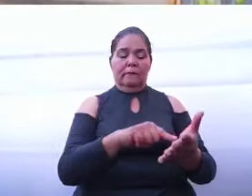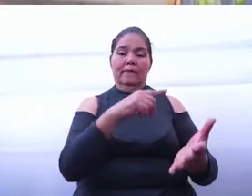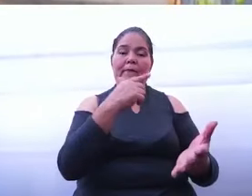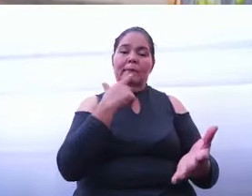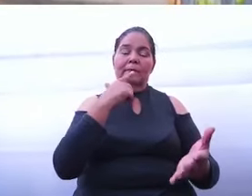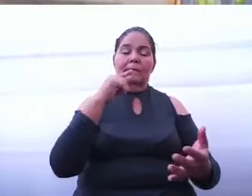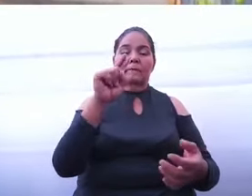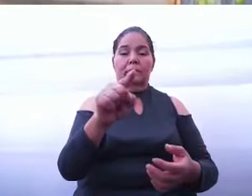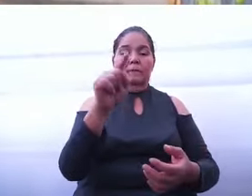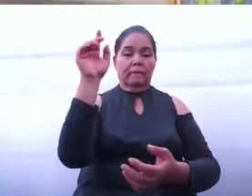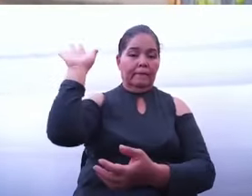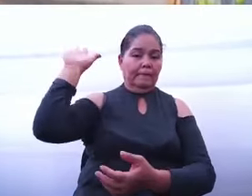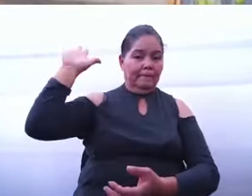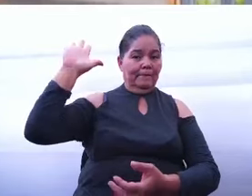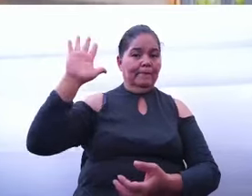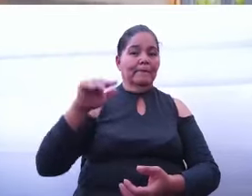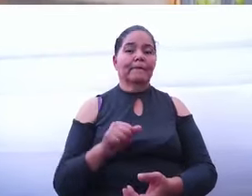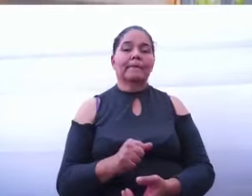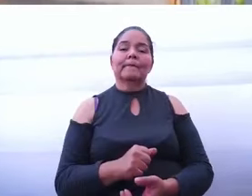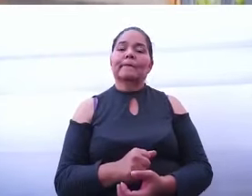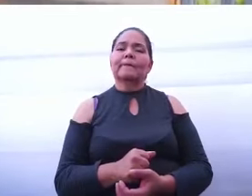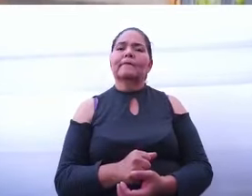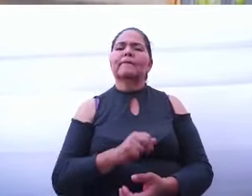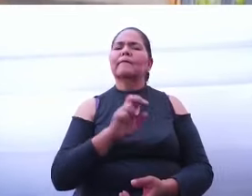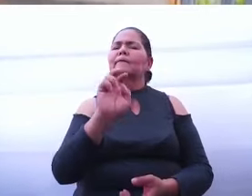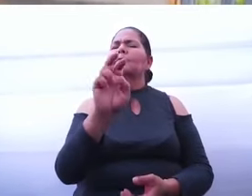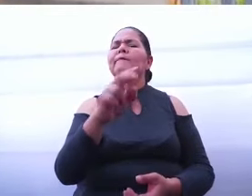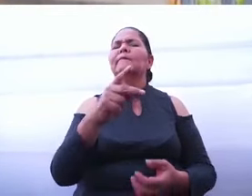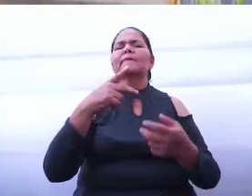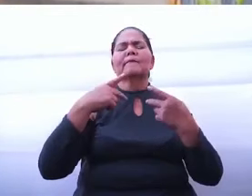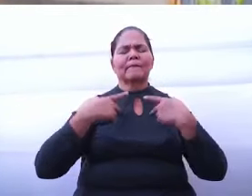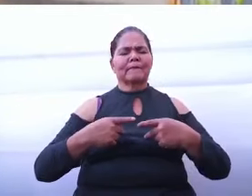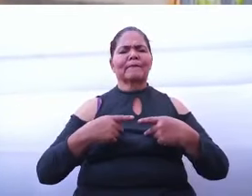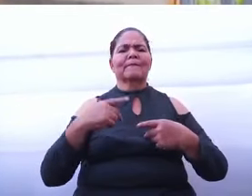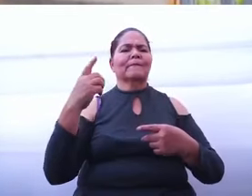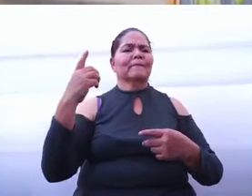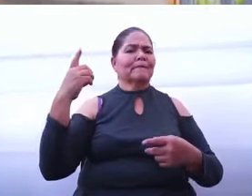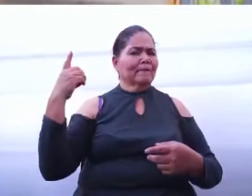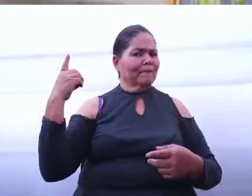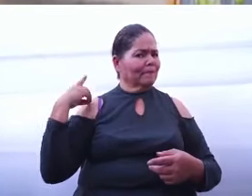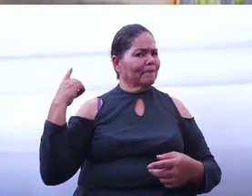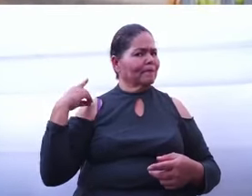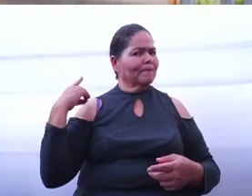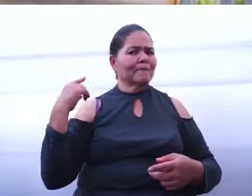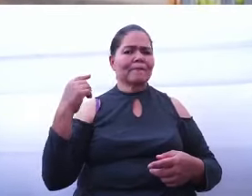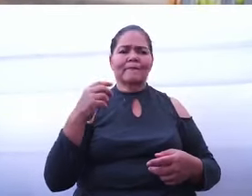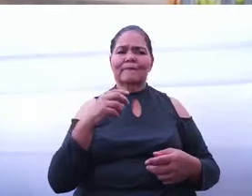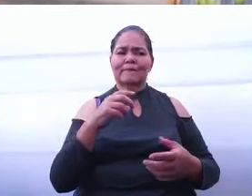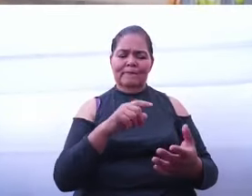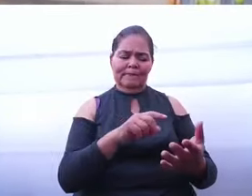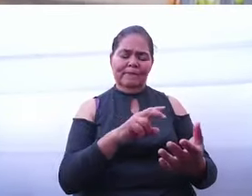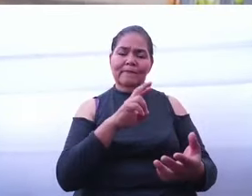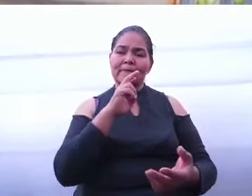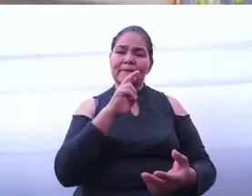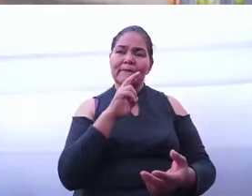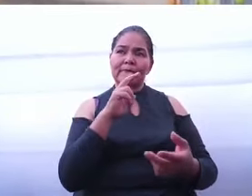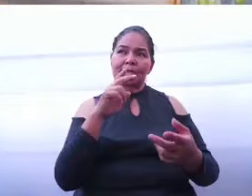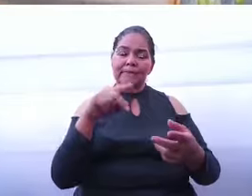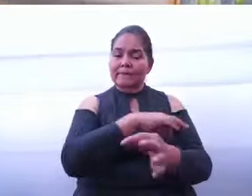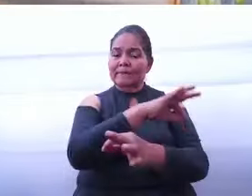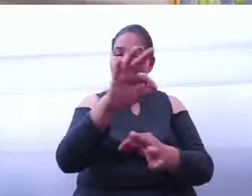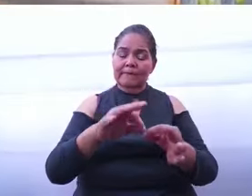tomado protesta de cara a aquellos a quienes se deben, la gente de Celaya. En todas y en